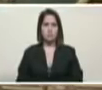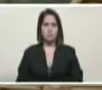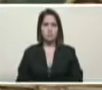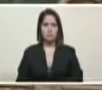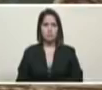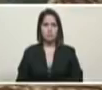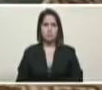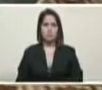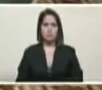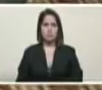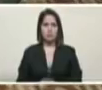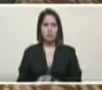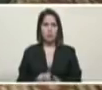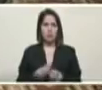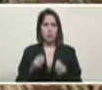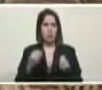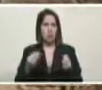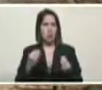Son unos cobardes.